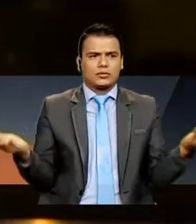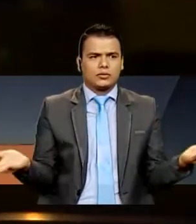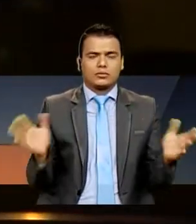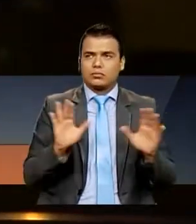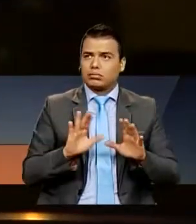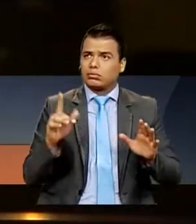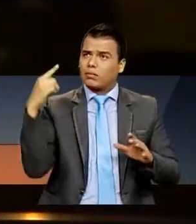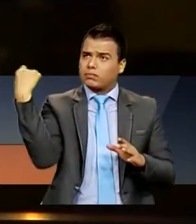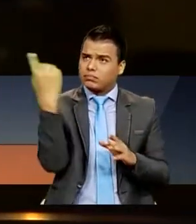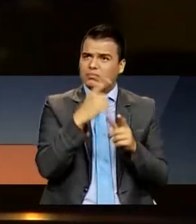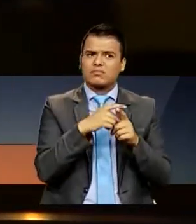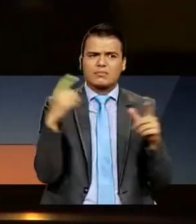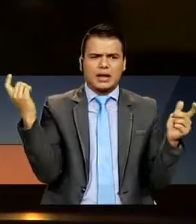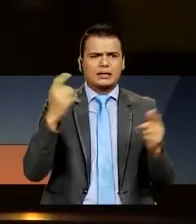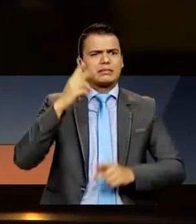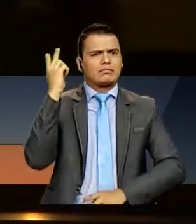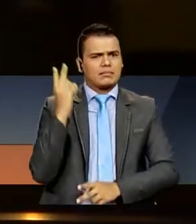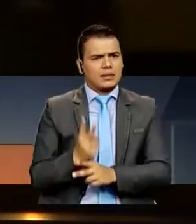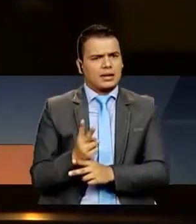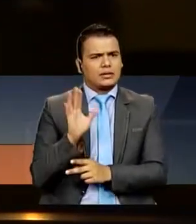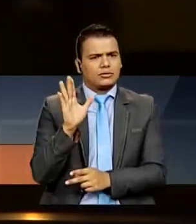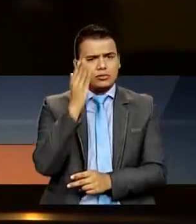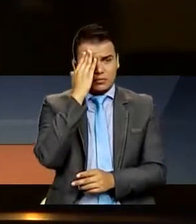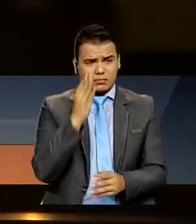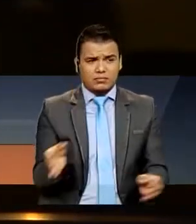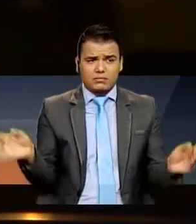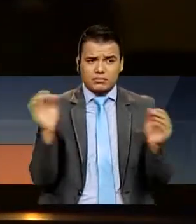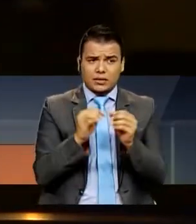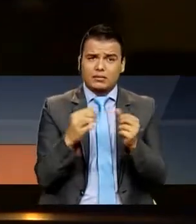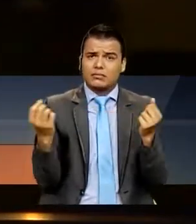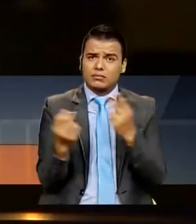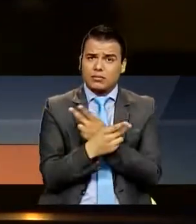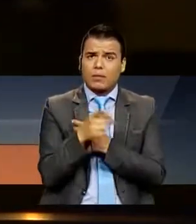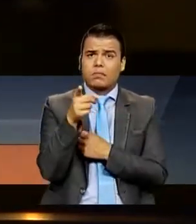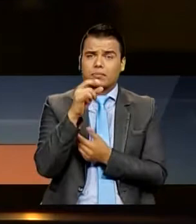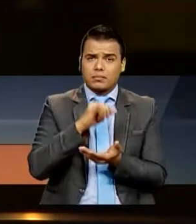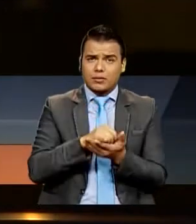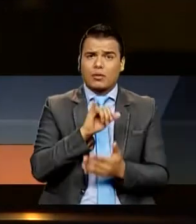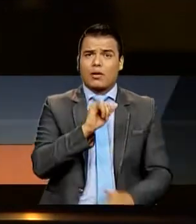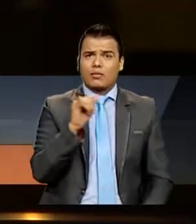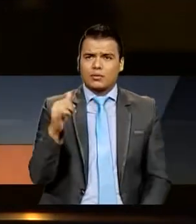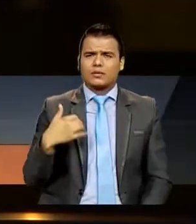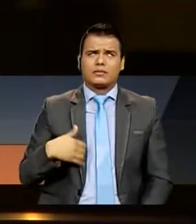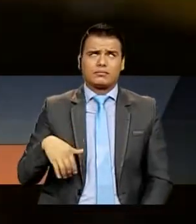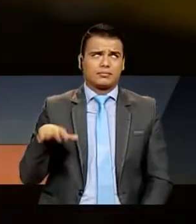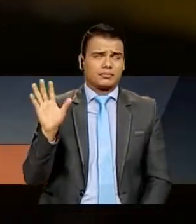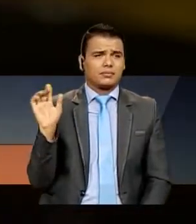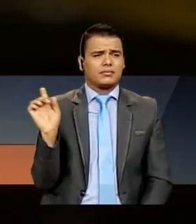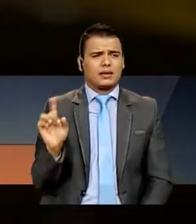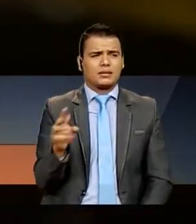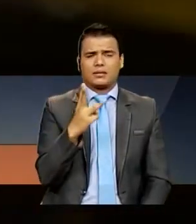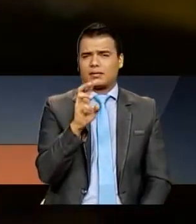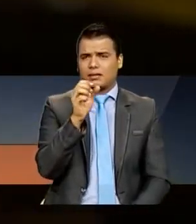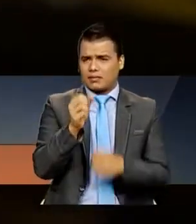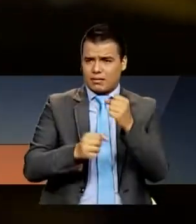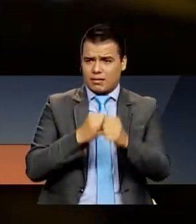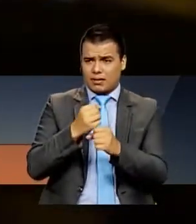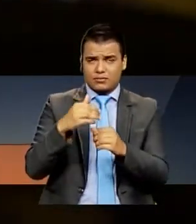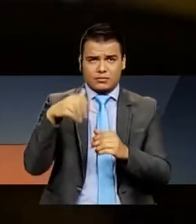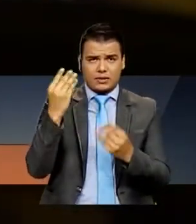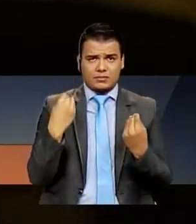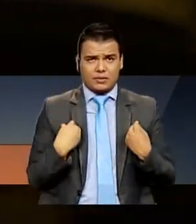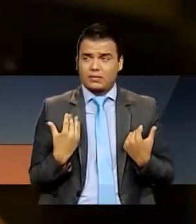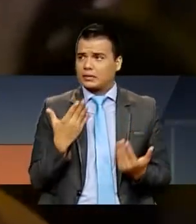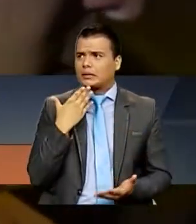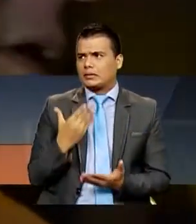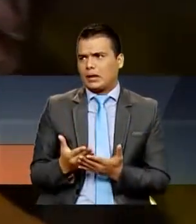tanta delincuencia y tanta violencia en el municipio de Jamundí, donde hemos vivido ya durante más de 30 años. Agradece la